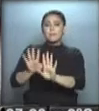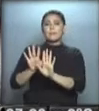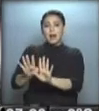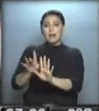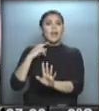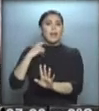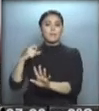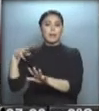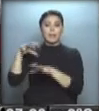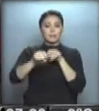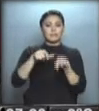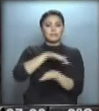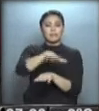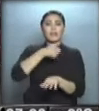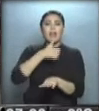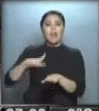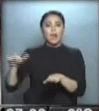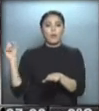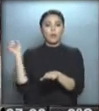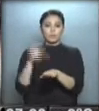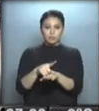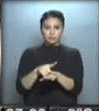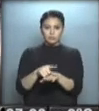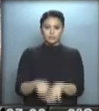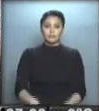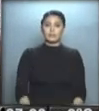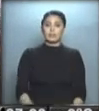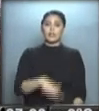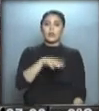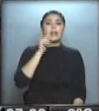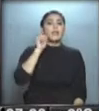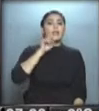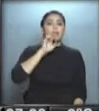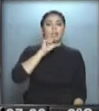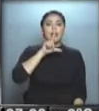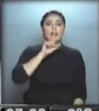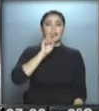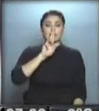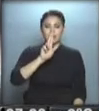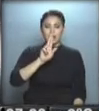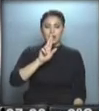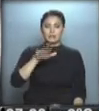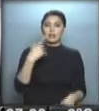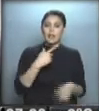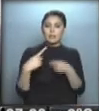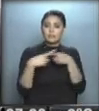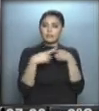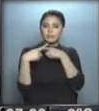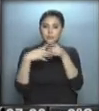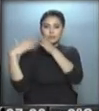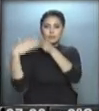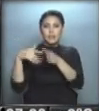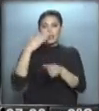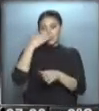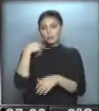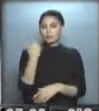españolas en aguas territoriales de la roca gibraltar tiene una estrecha relación con la royal navy y